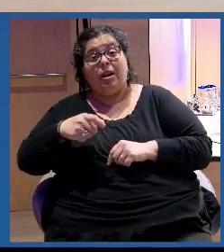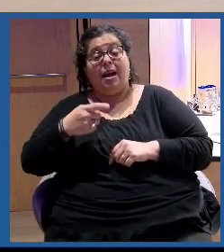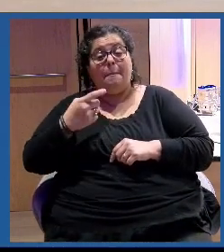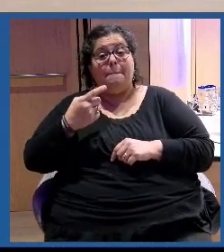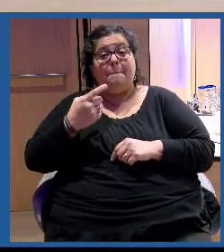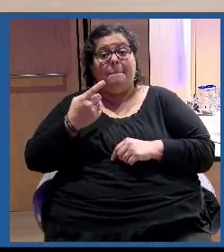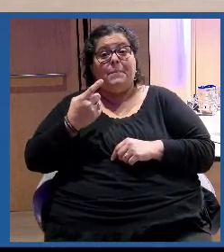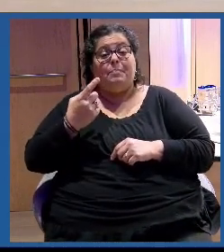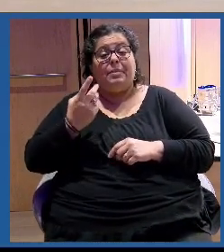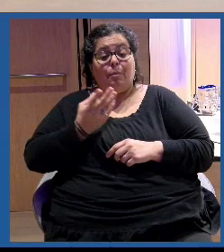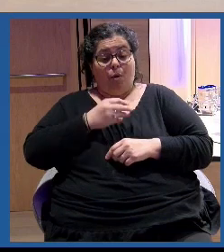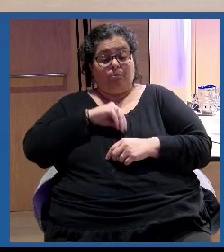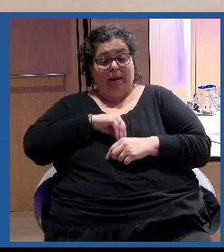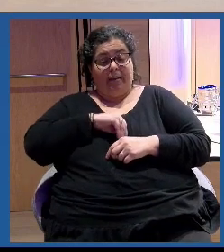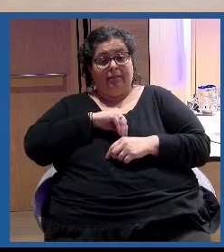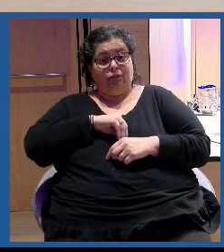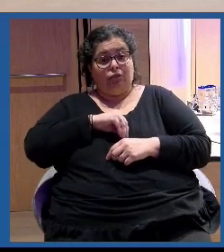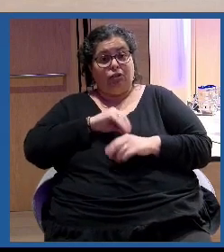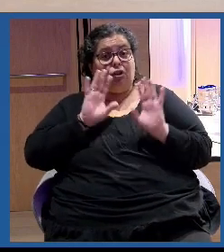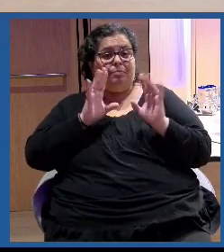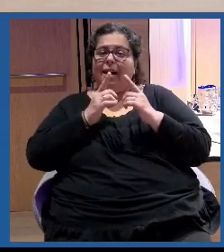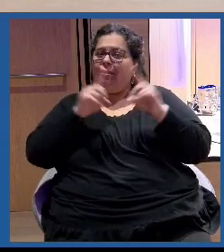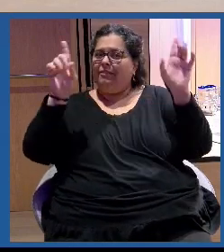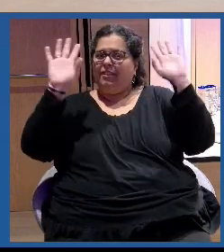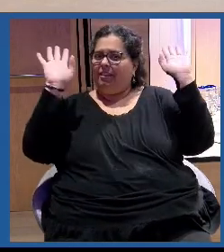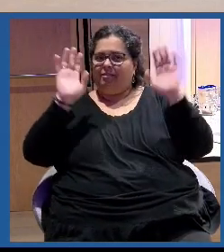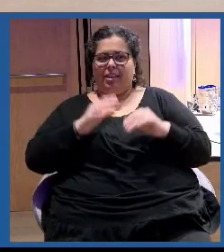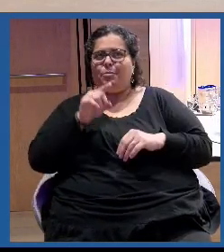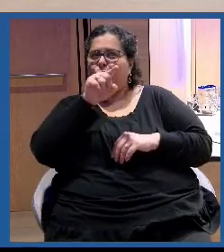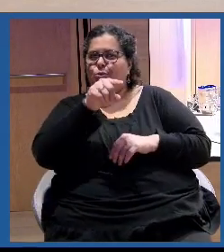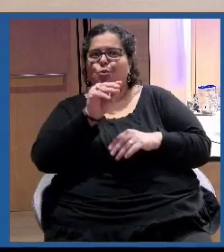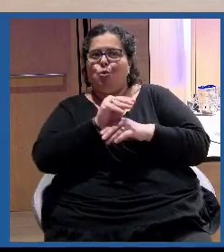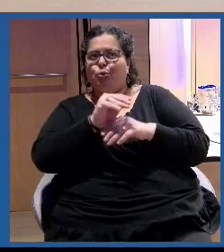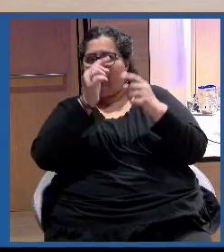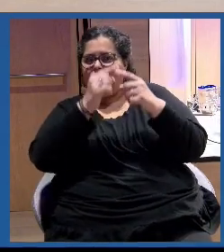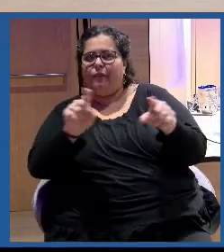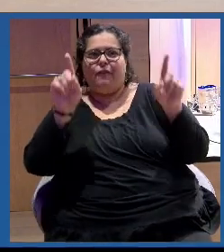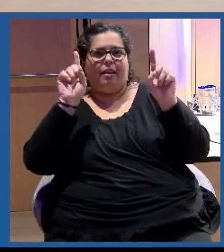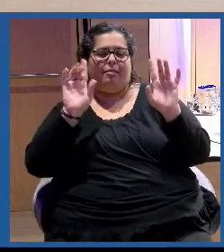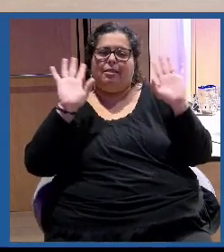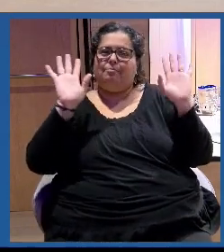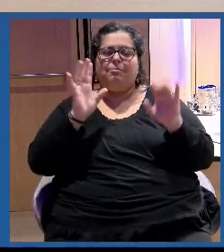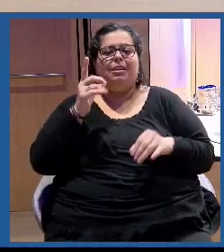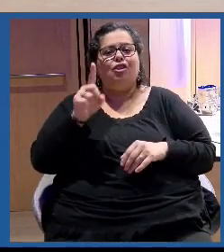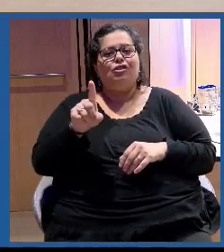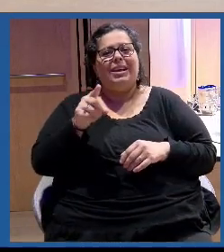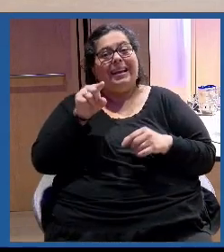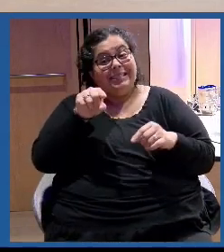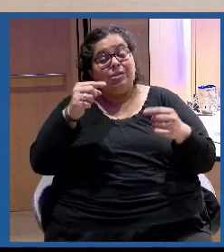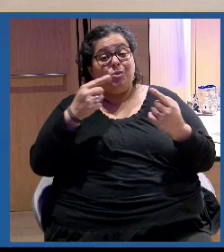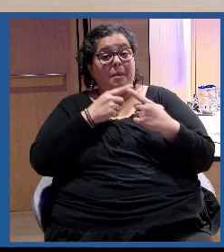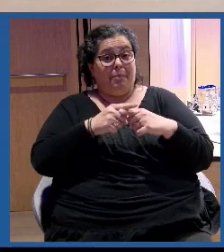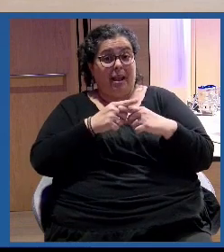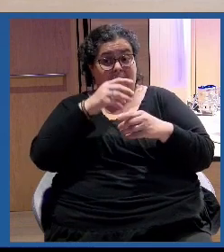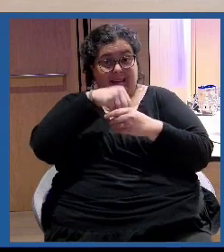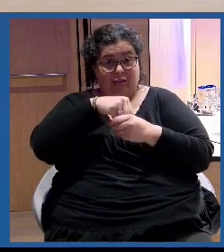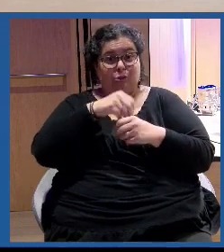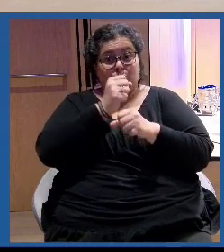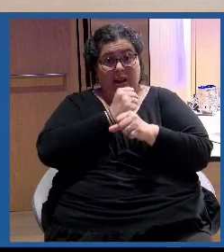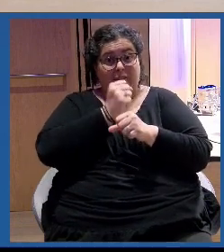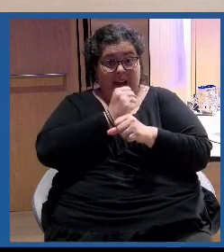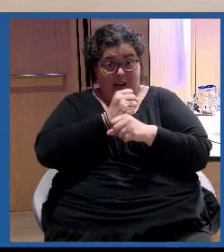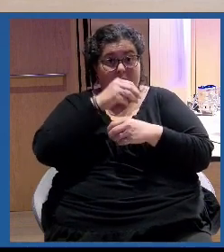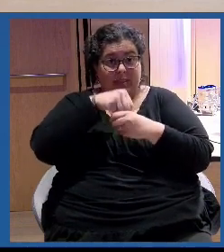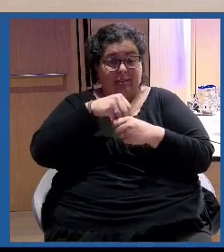mismo, internamente para ellos son diferentes y es una tarea de país que se está dando, reconocernos, generar